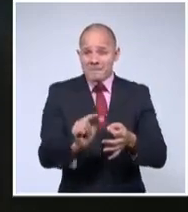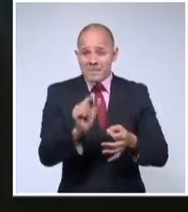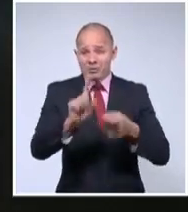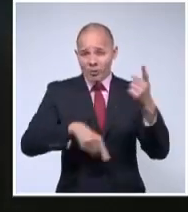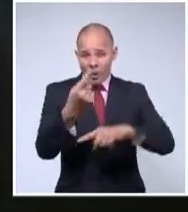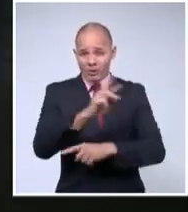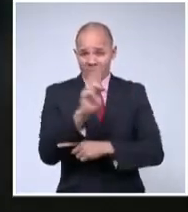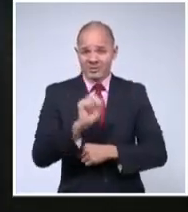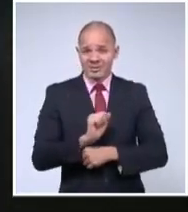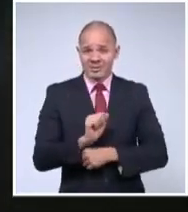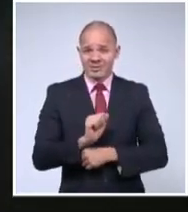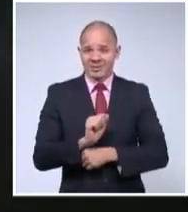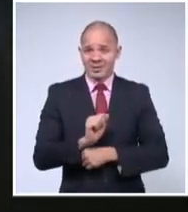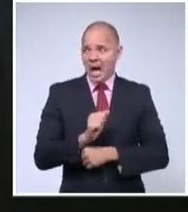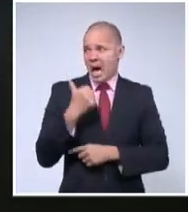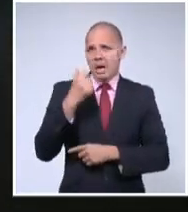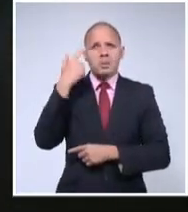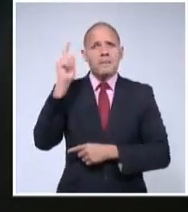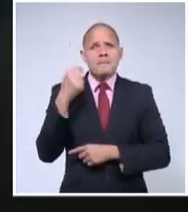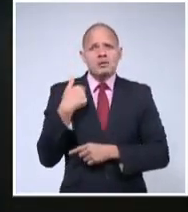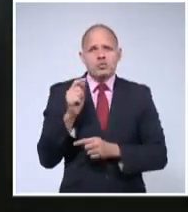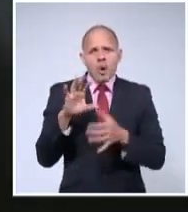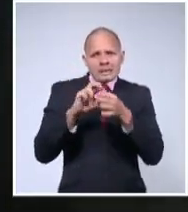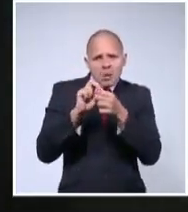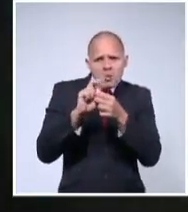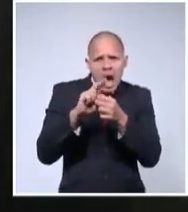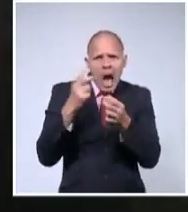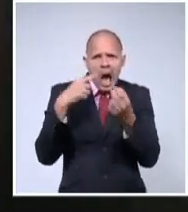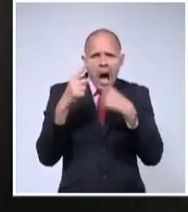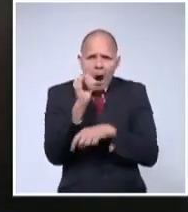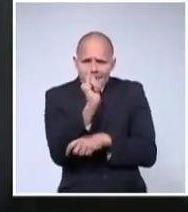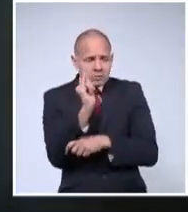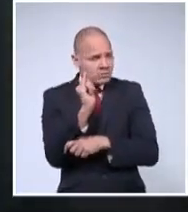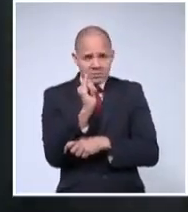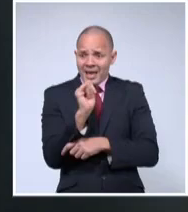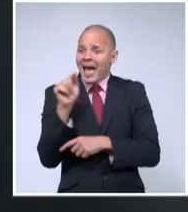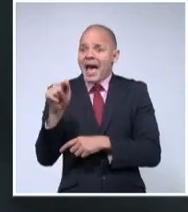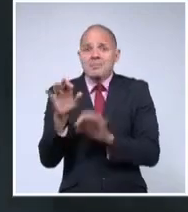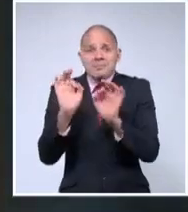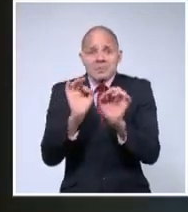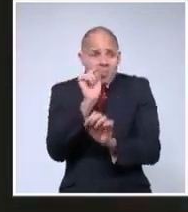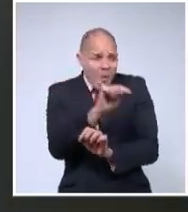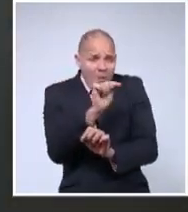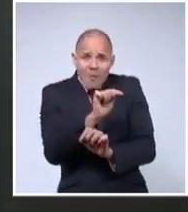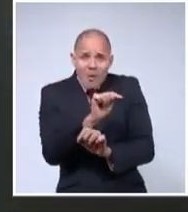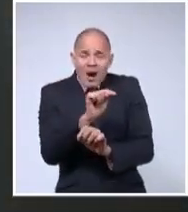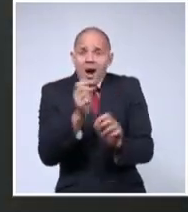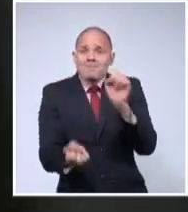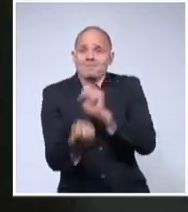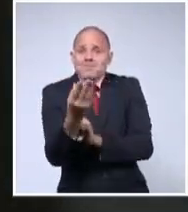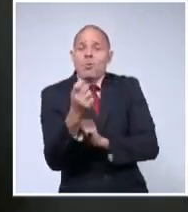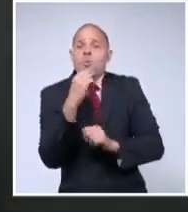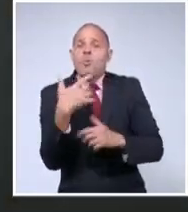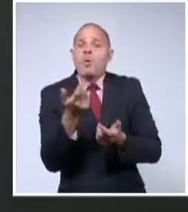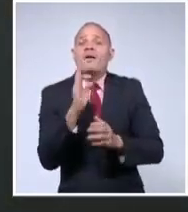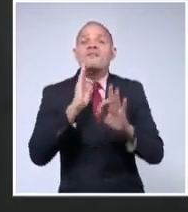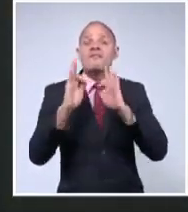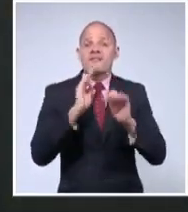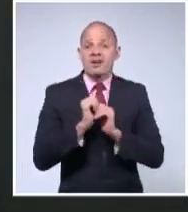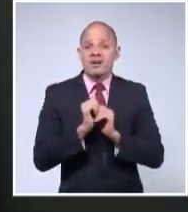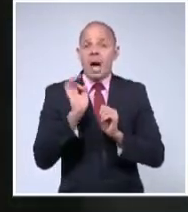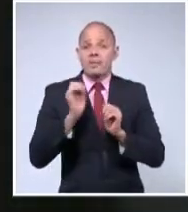Este video no lo ha tomado nadie oculto. Llamo la atención, este video lo subieron ellos y está en su página de Facebook. De ahí lo estamos tomando